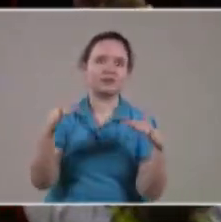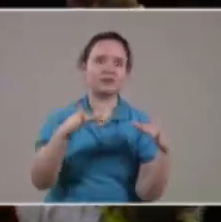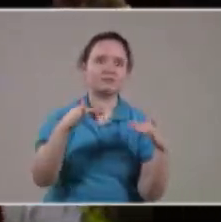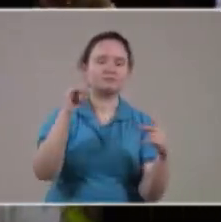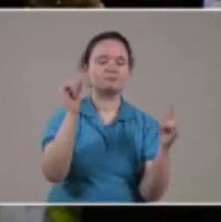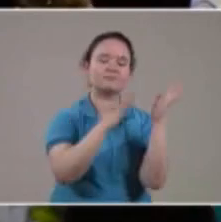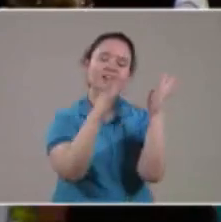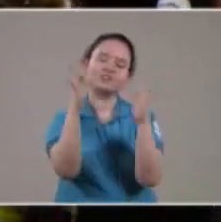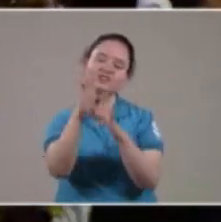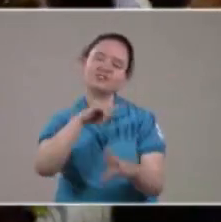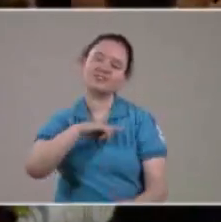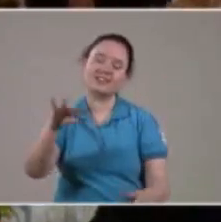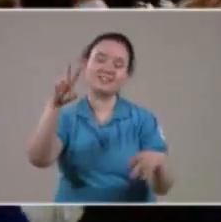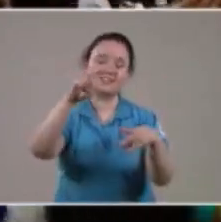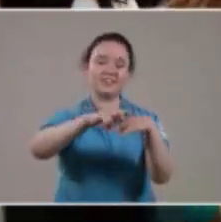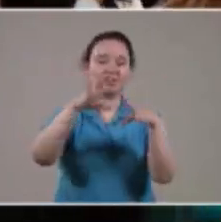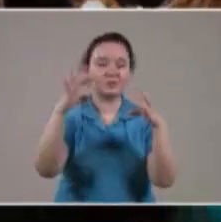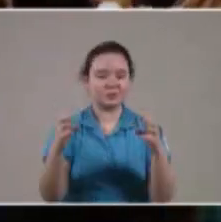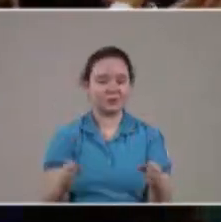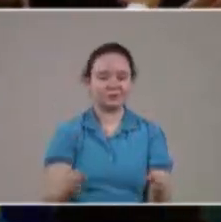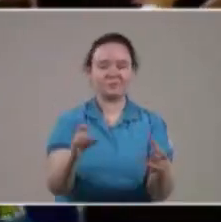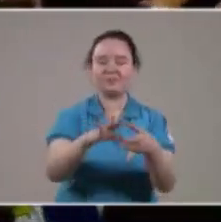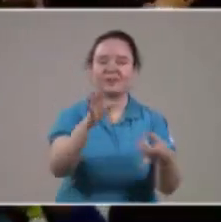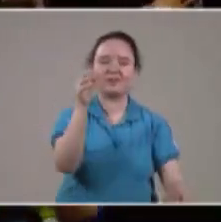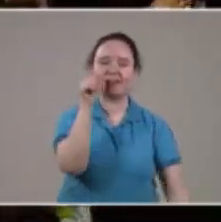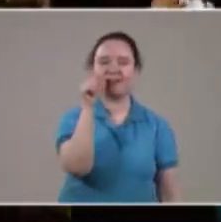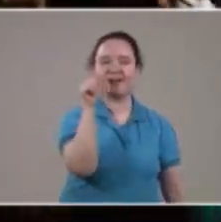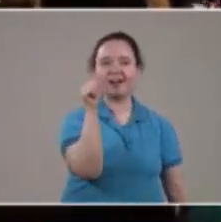en su trono de